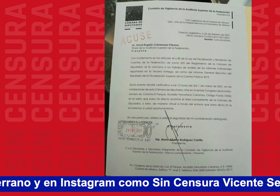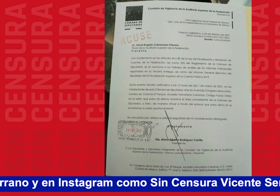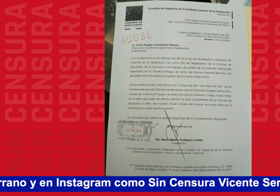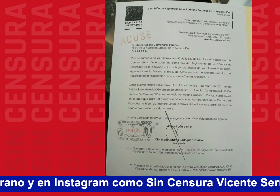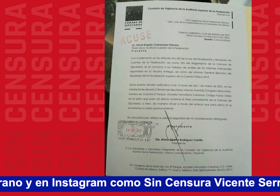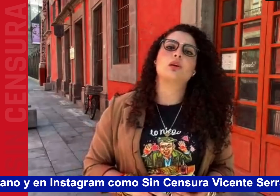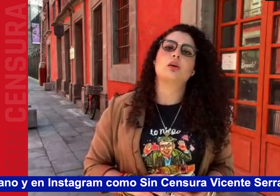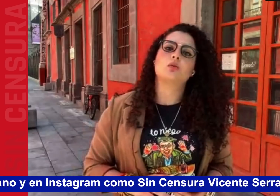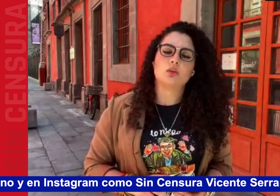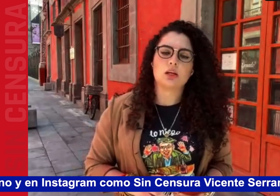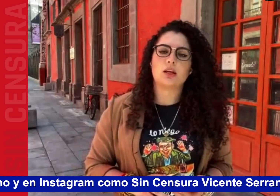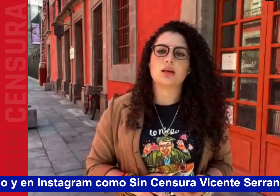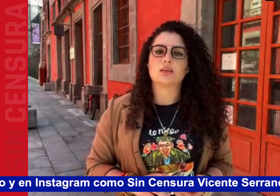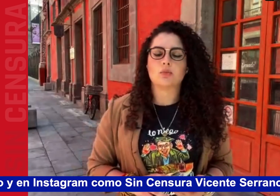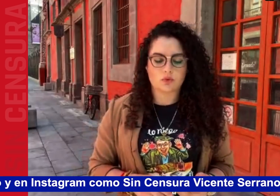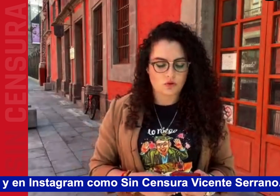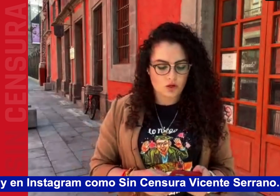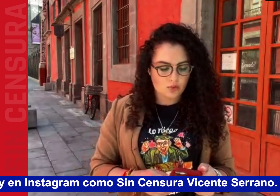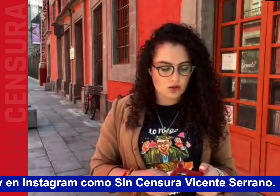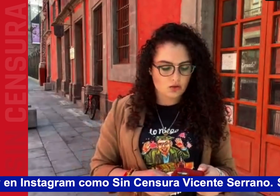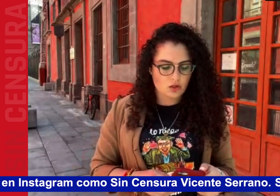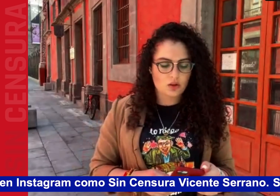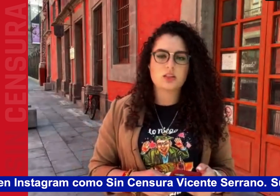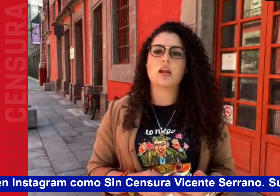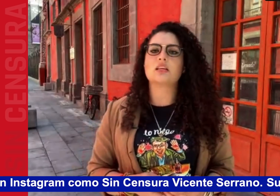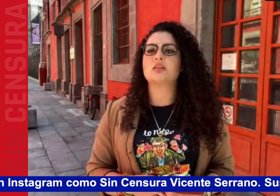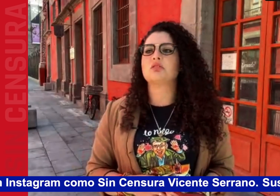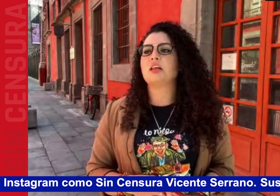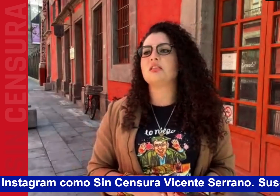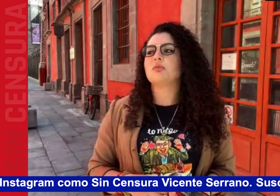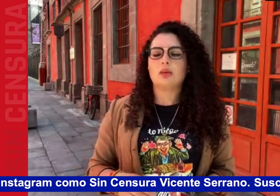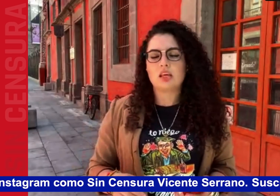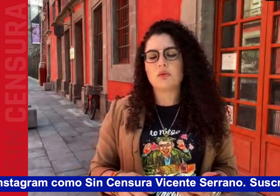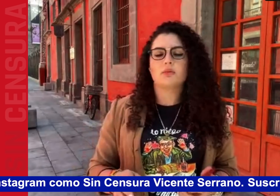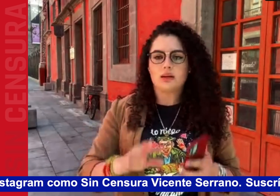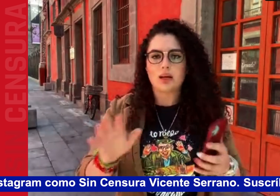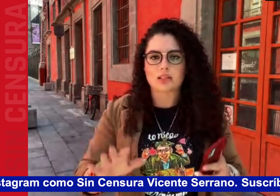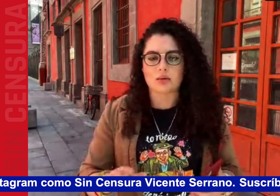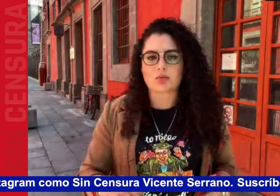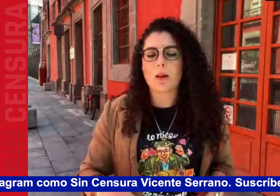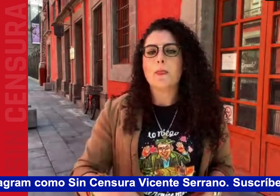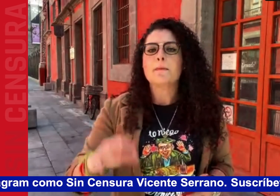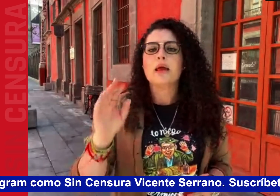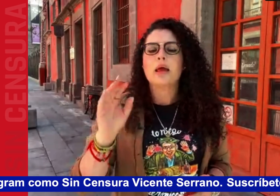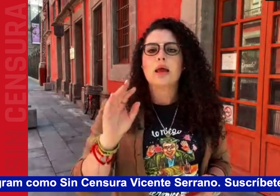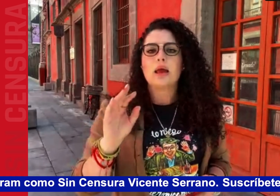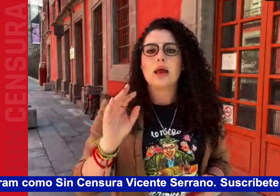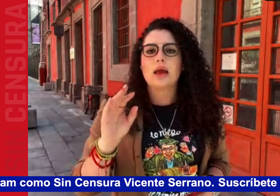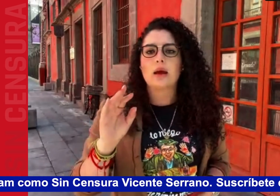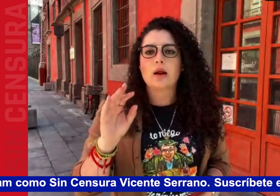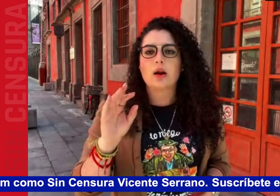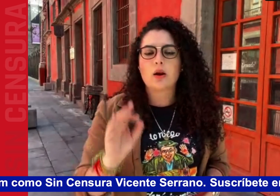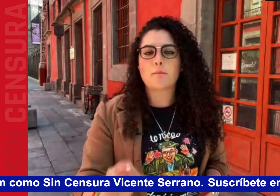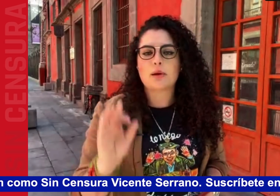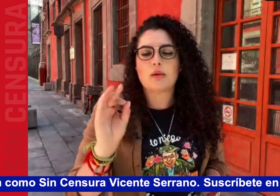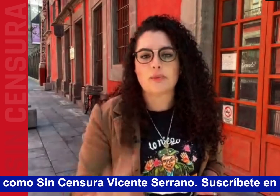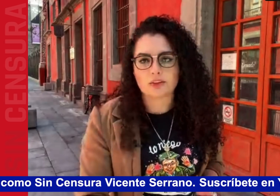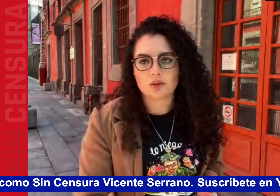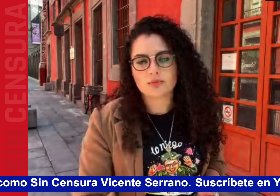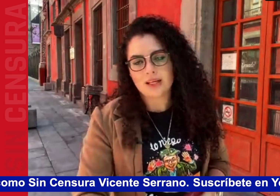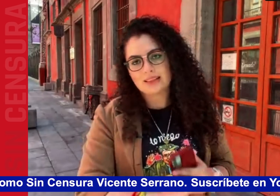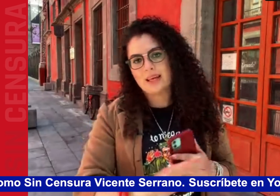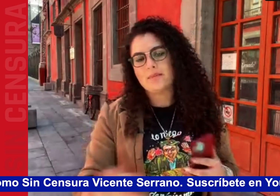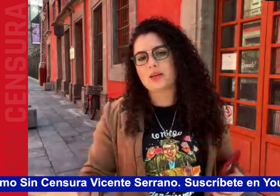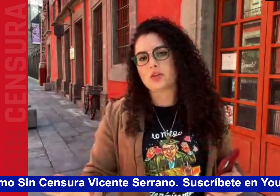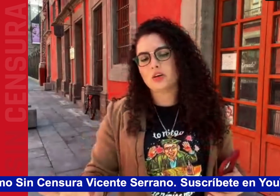ahora sí que grábeme, don David, porque uno tiene que hacer el posicionamiento, si no dicen, es que usted, ya sabemos. Rompe el